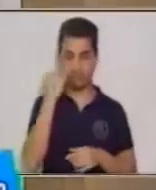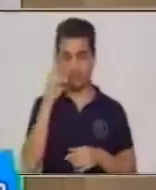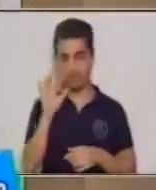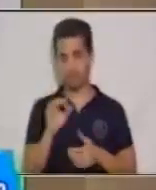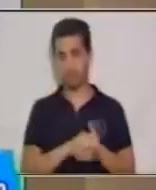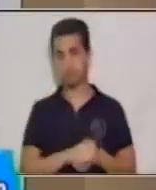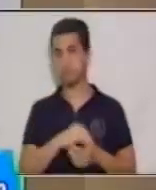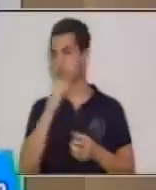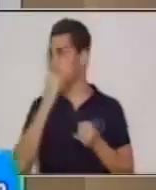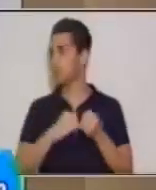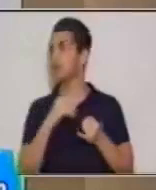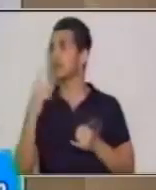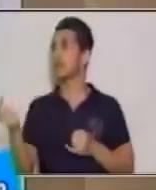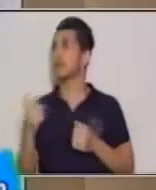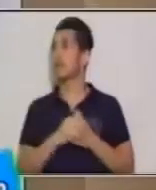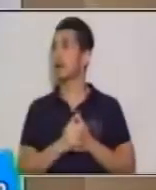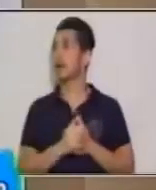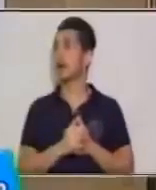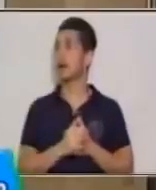Y Sandra.